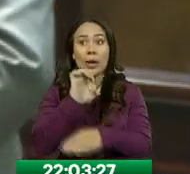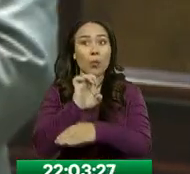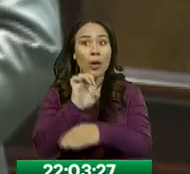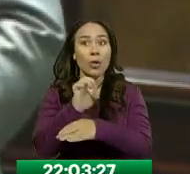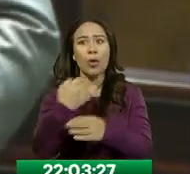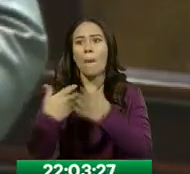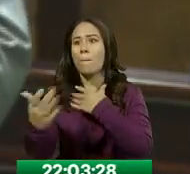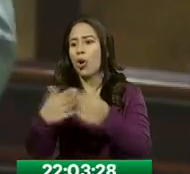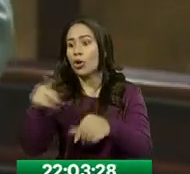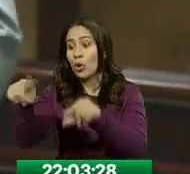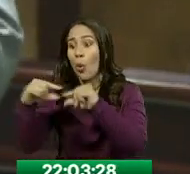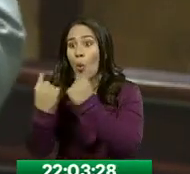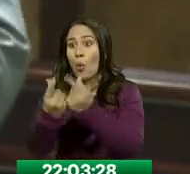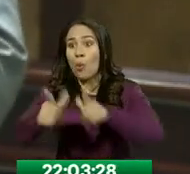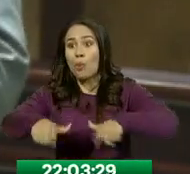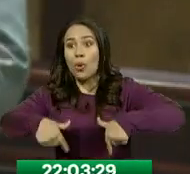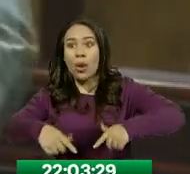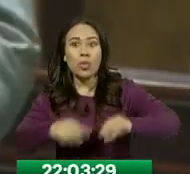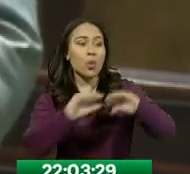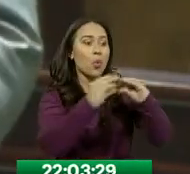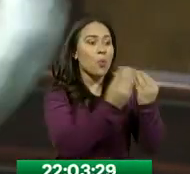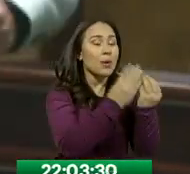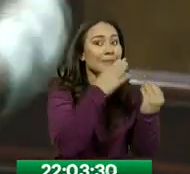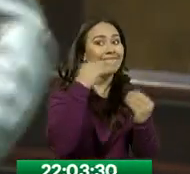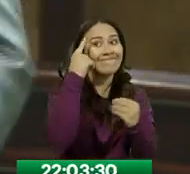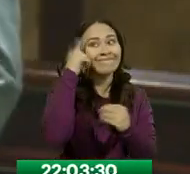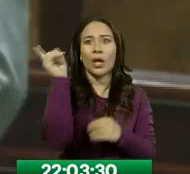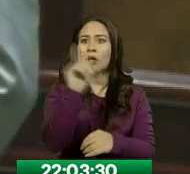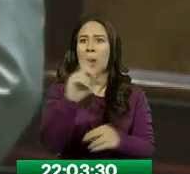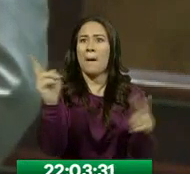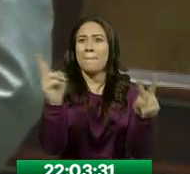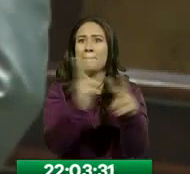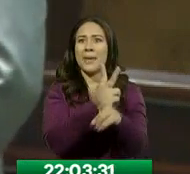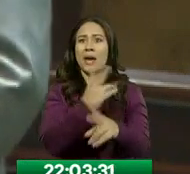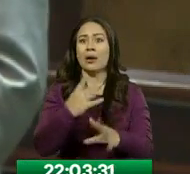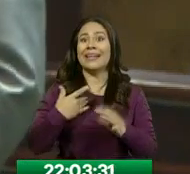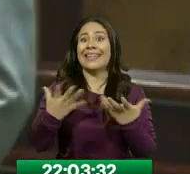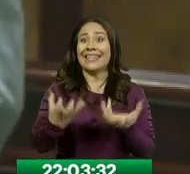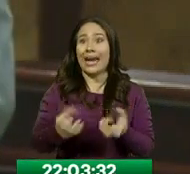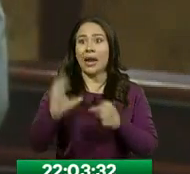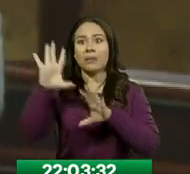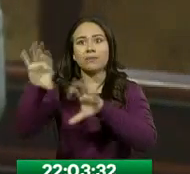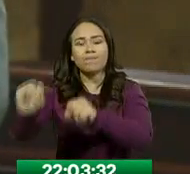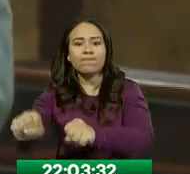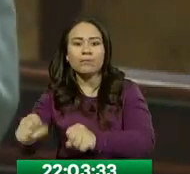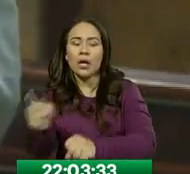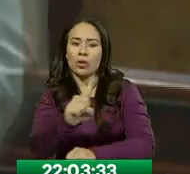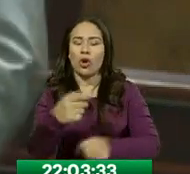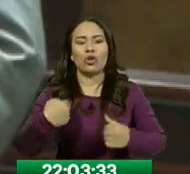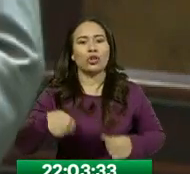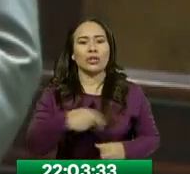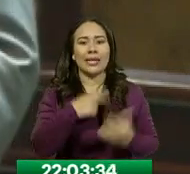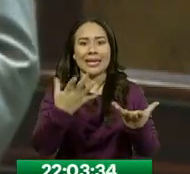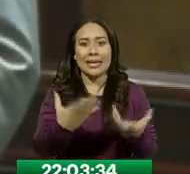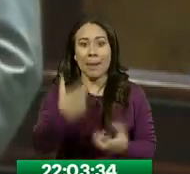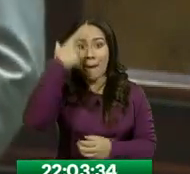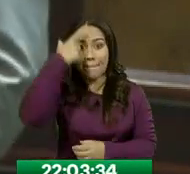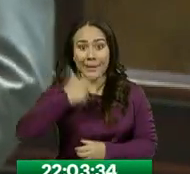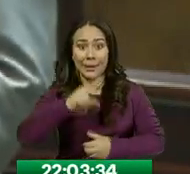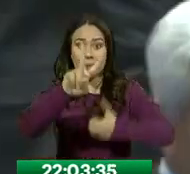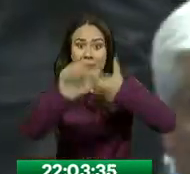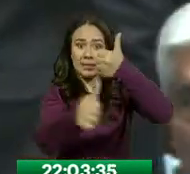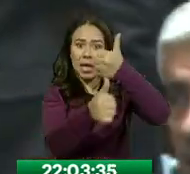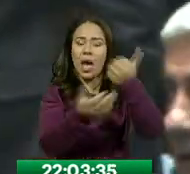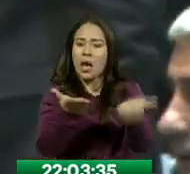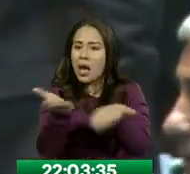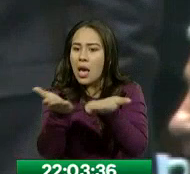si es morenista, si es correísta. Peor si es leal al poder, que trabaje responsablemente, que le sirva al pueblo